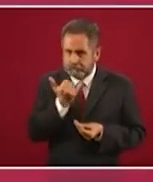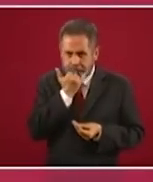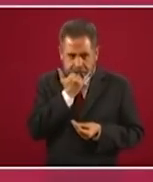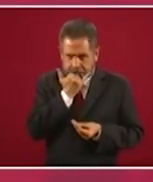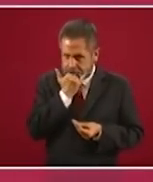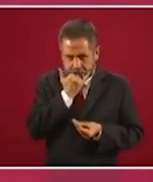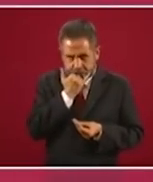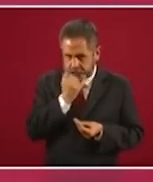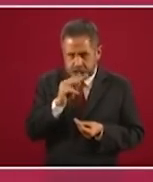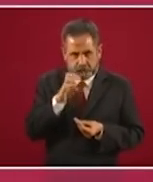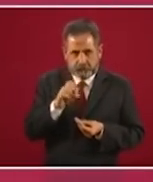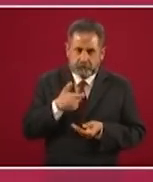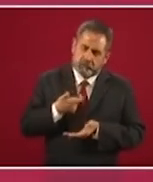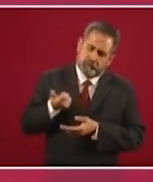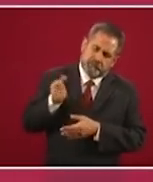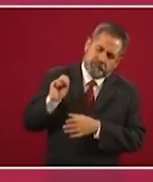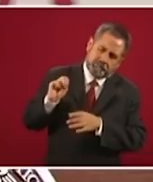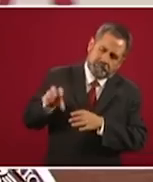ahorraron,